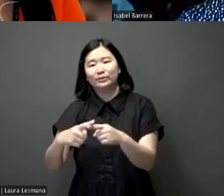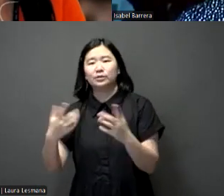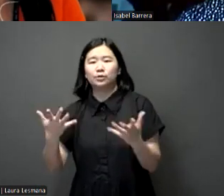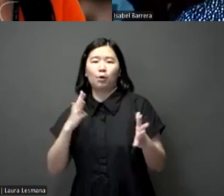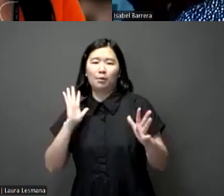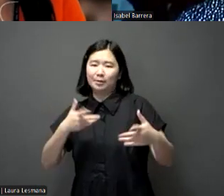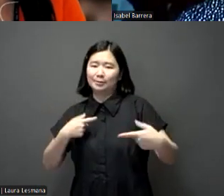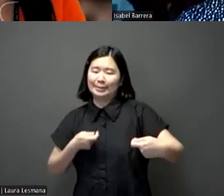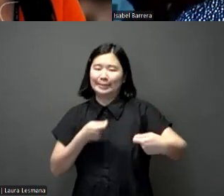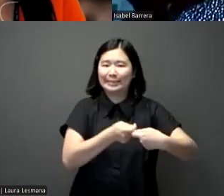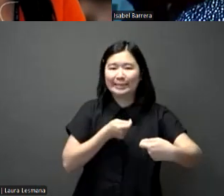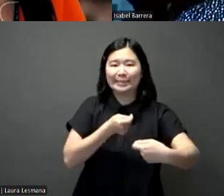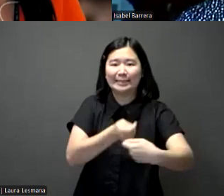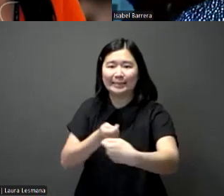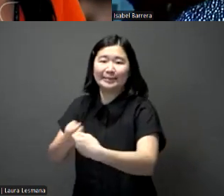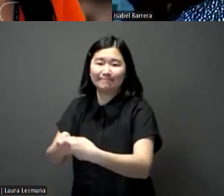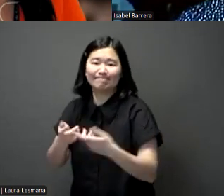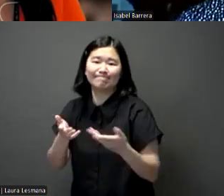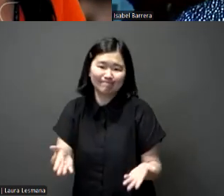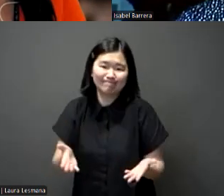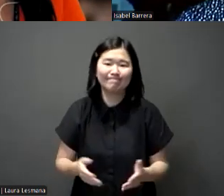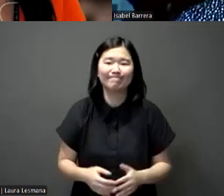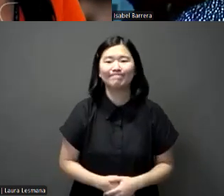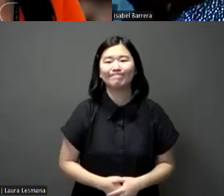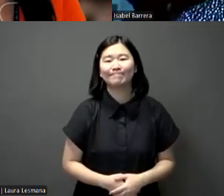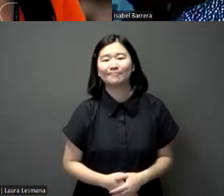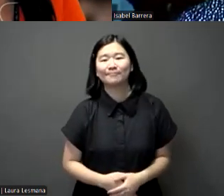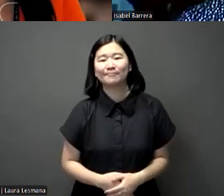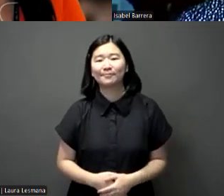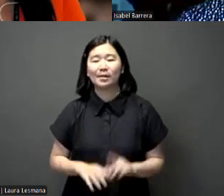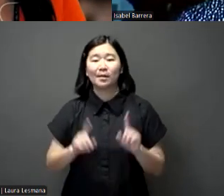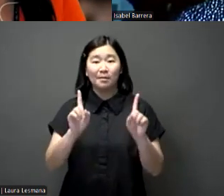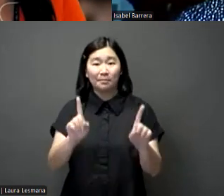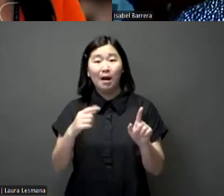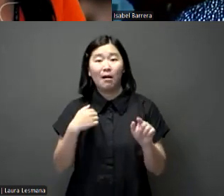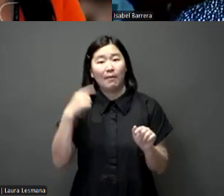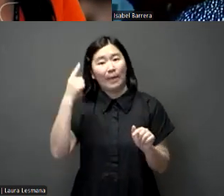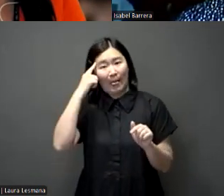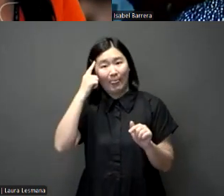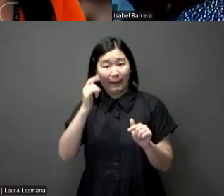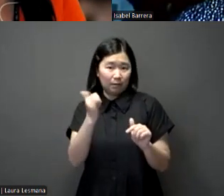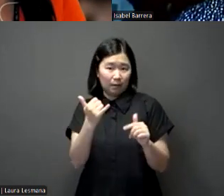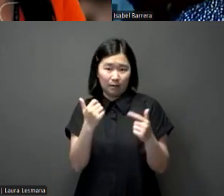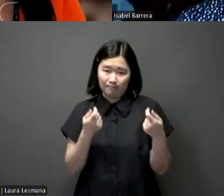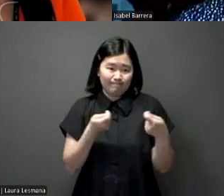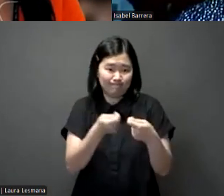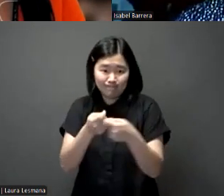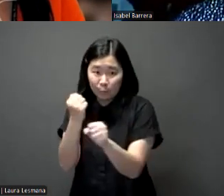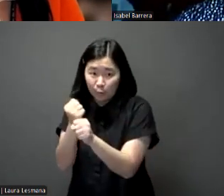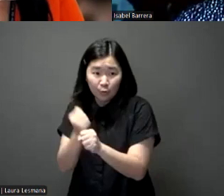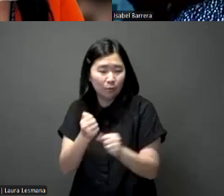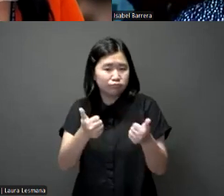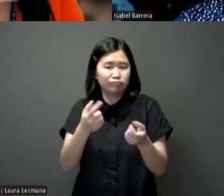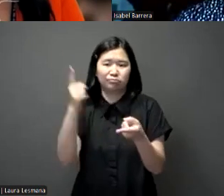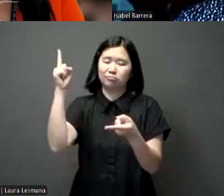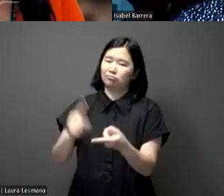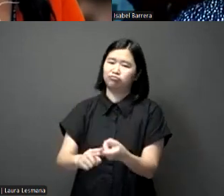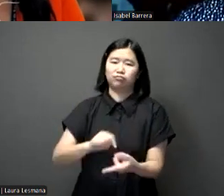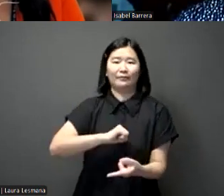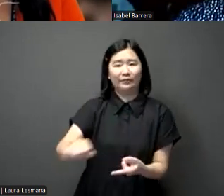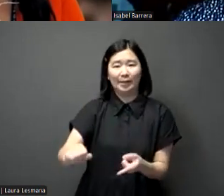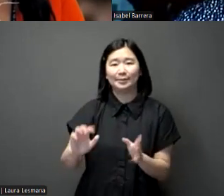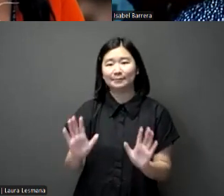Sí, muchas gracias, doctora Saboya. Bueno, en Chile desde el año 2004 existe un régimen